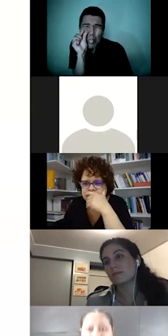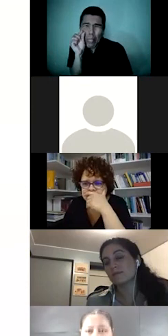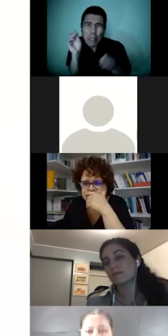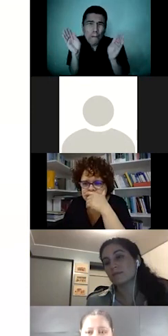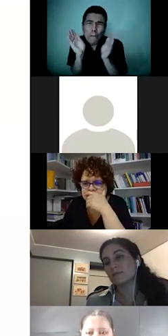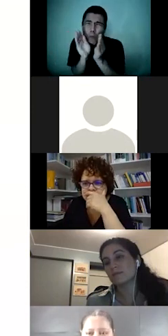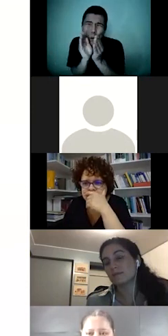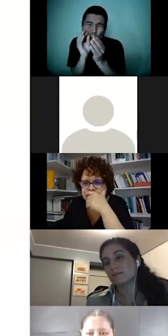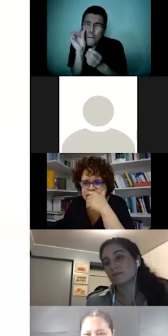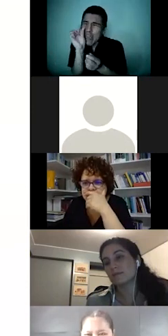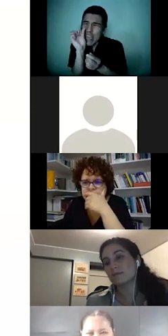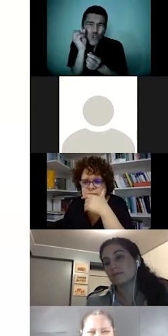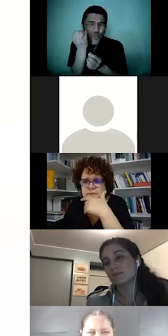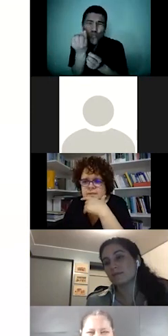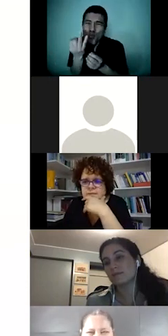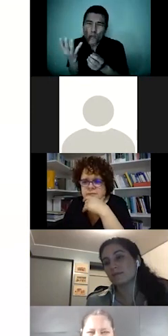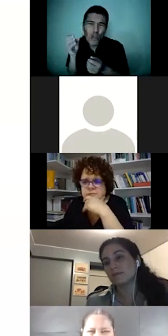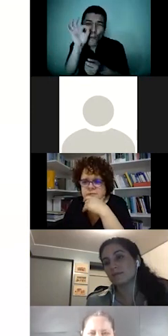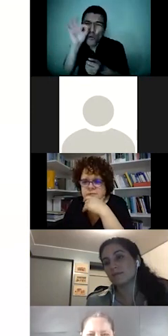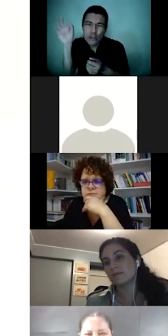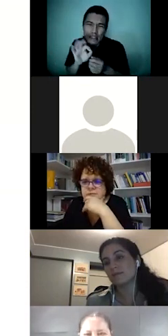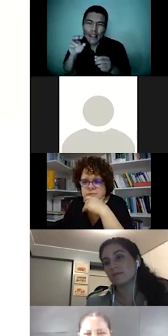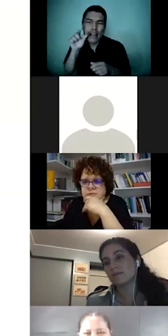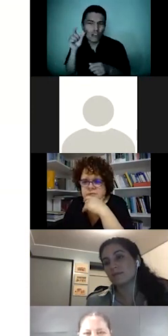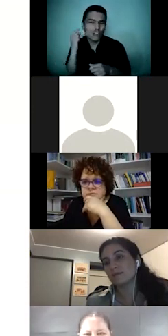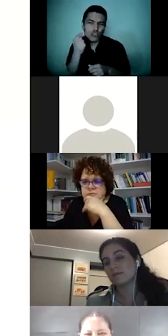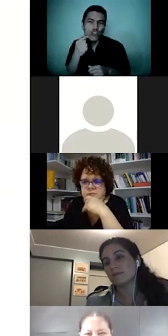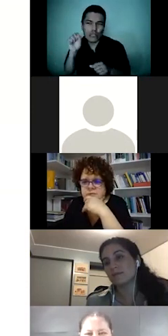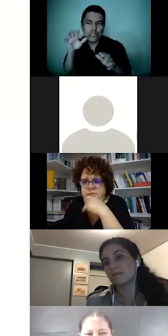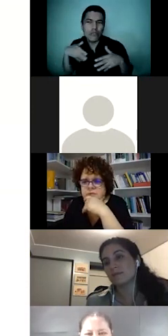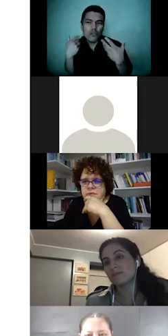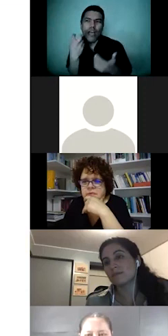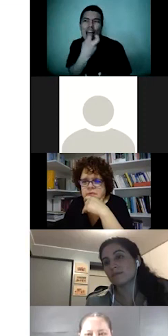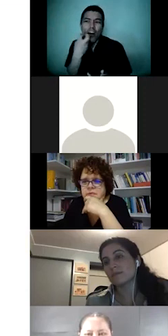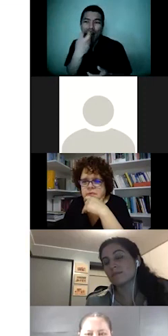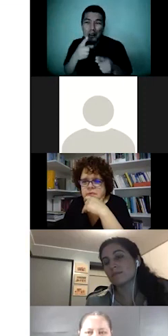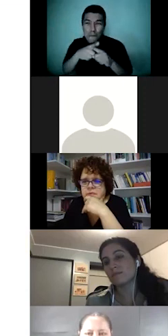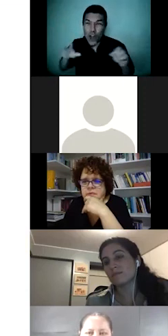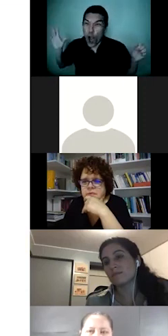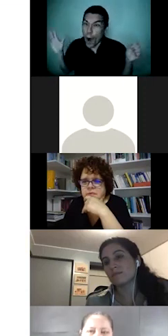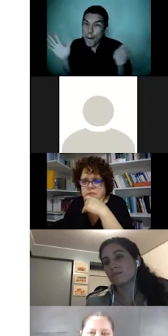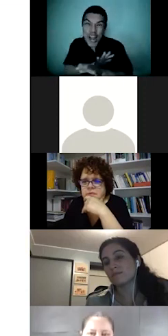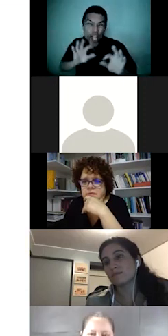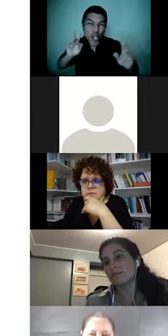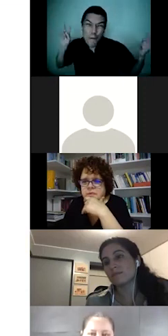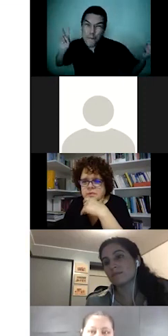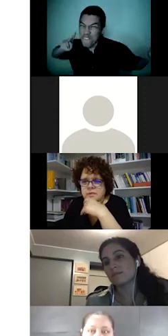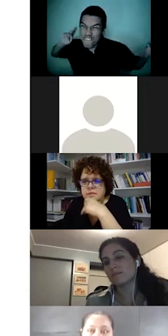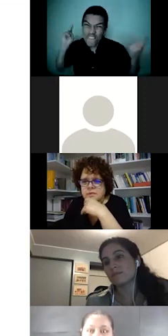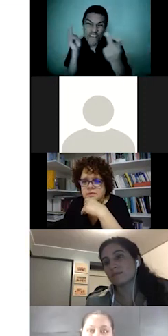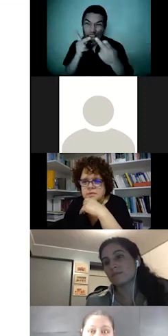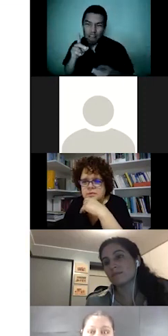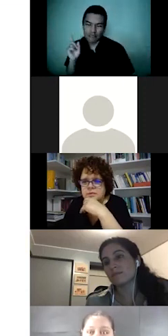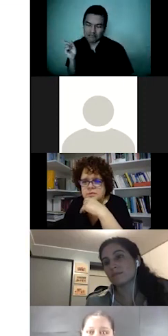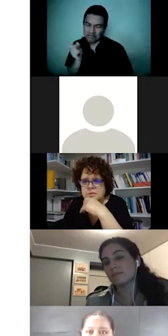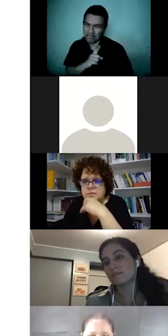con lectura oral, no se entiende un pequeño porcentaje, algunas palabras escogidas. Los sordos sí podemos apoyarnos, pero que